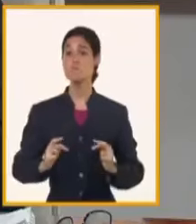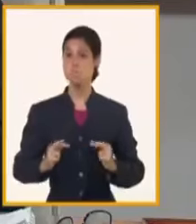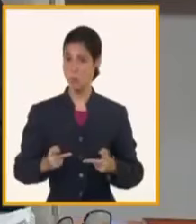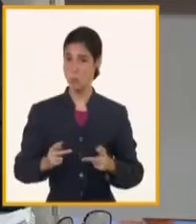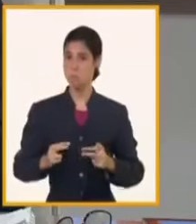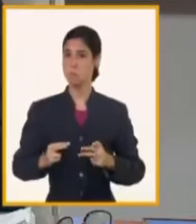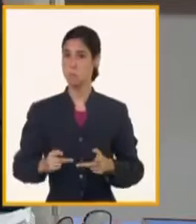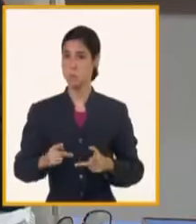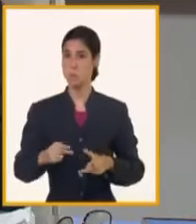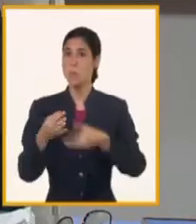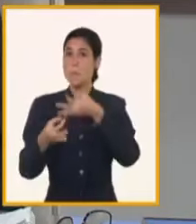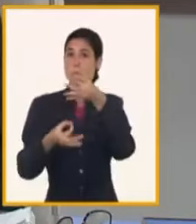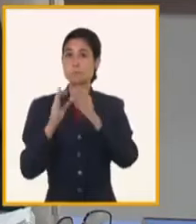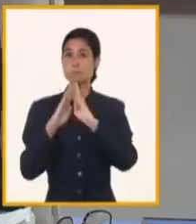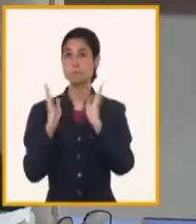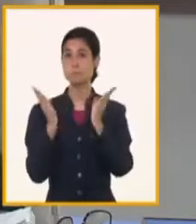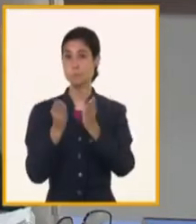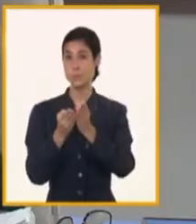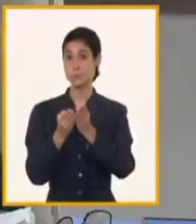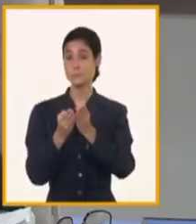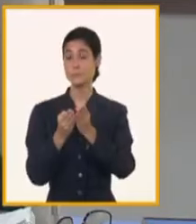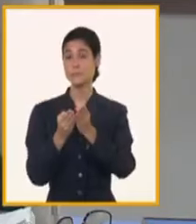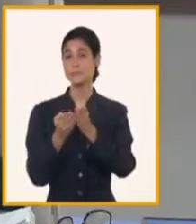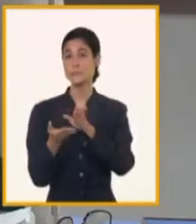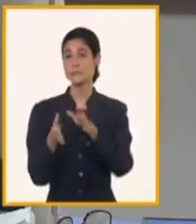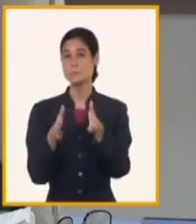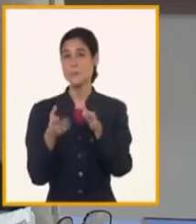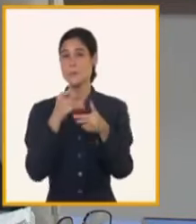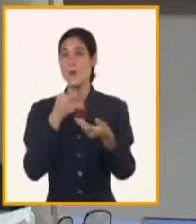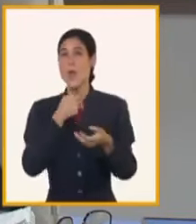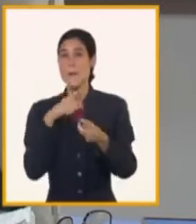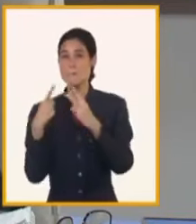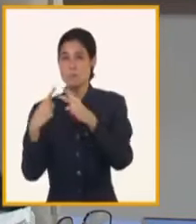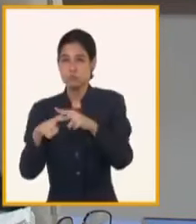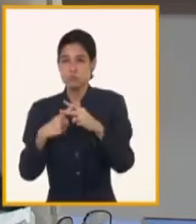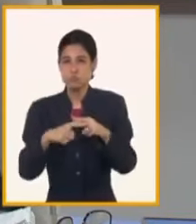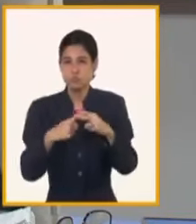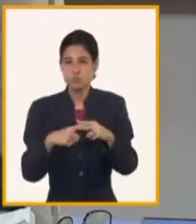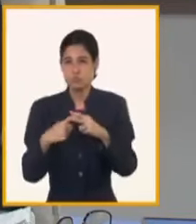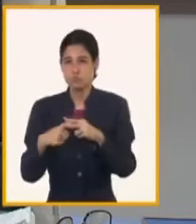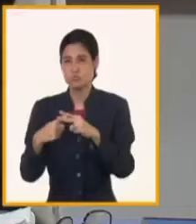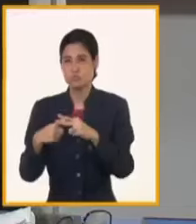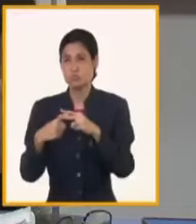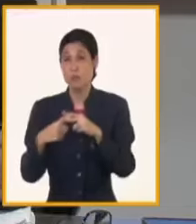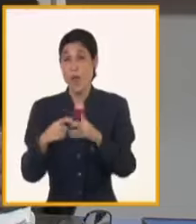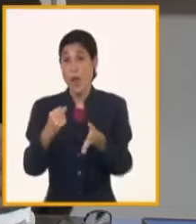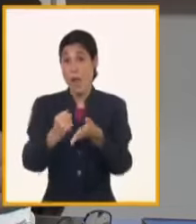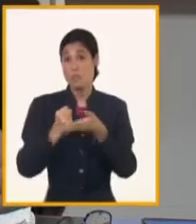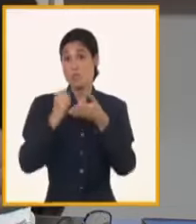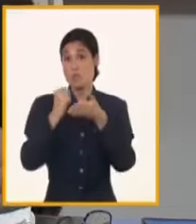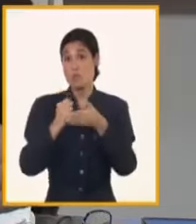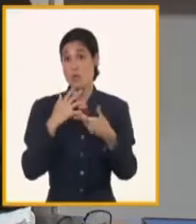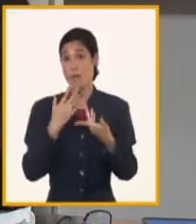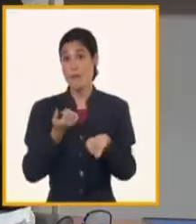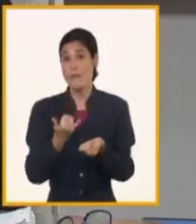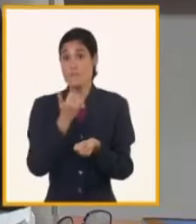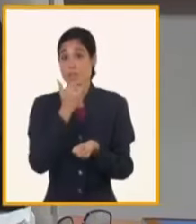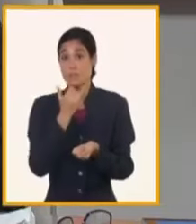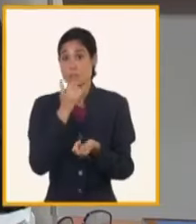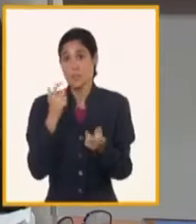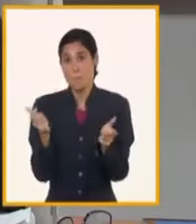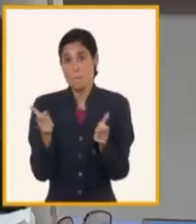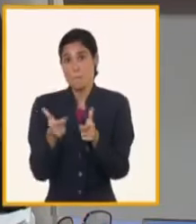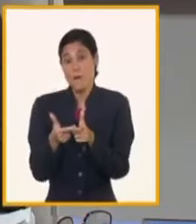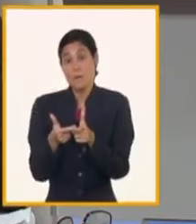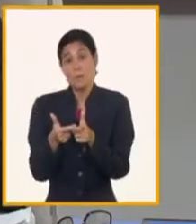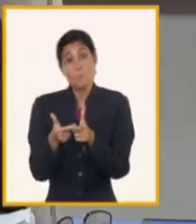justificación sino nosotros dijimos que los mantenimientos iban a minimizar las afectaciones Comparado con el periodo anteror se apagaban